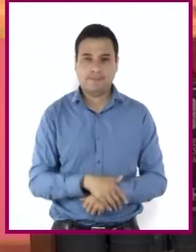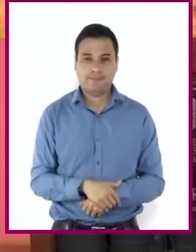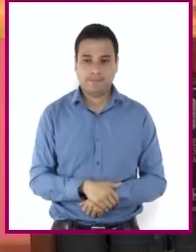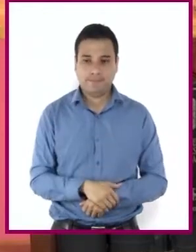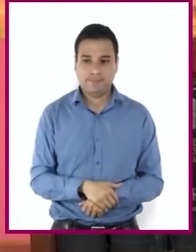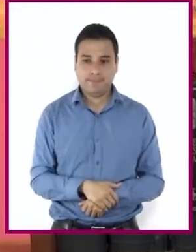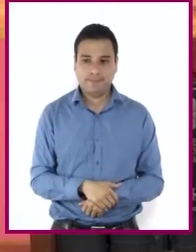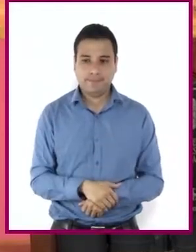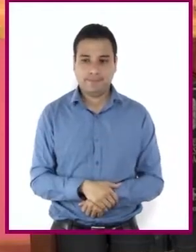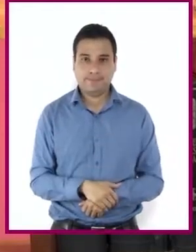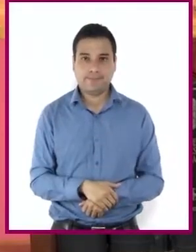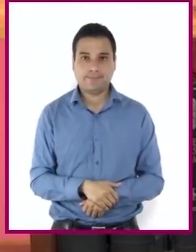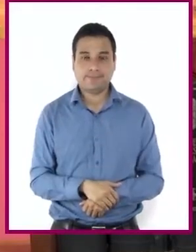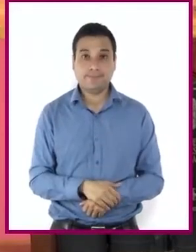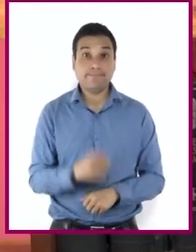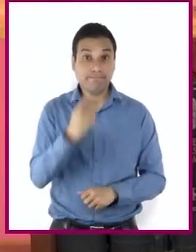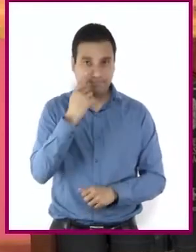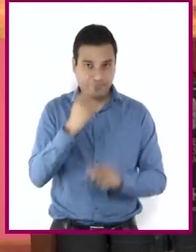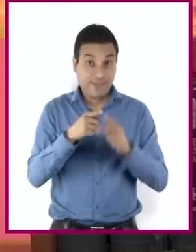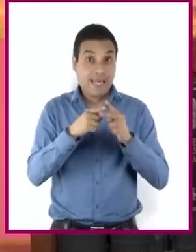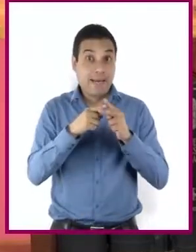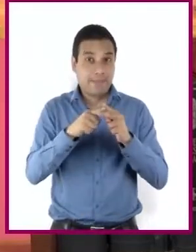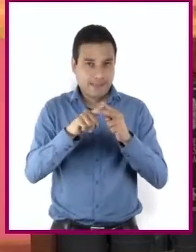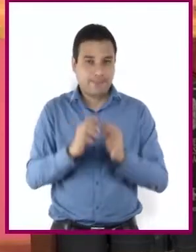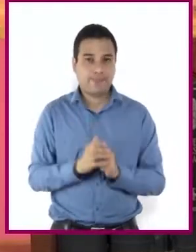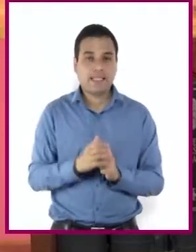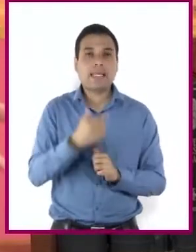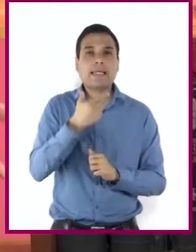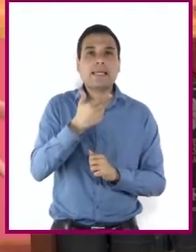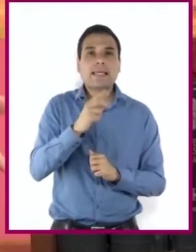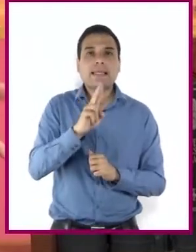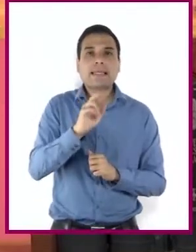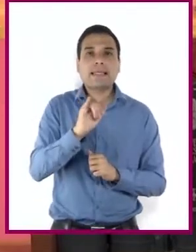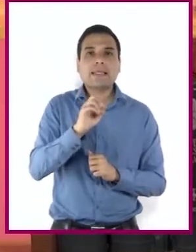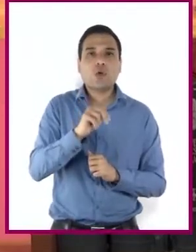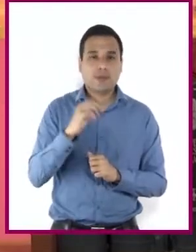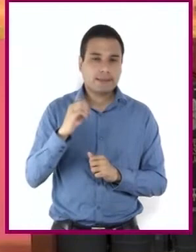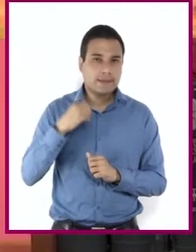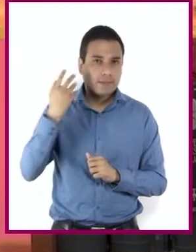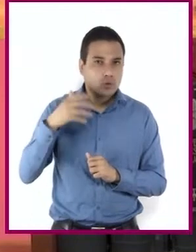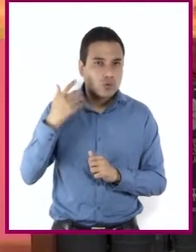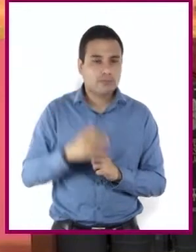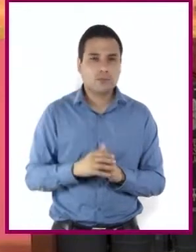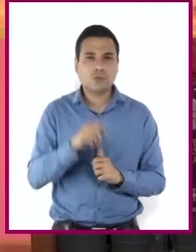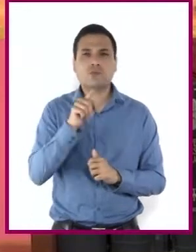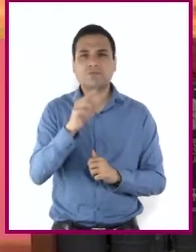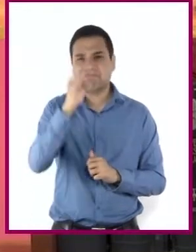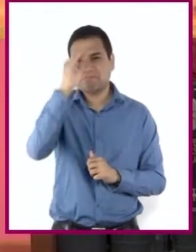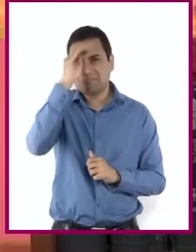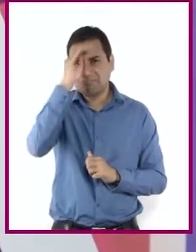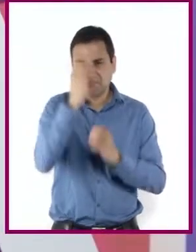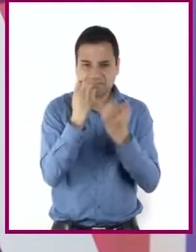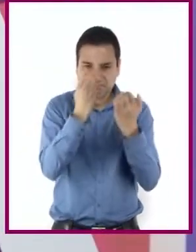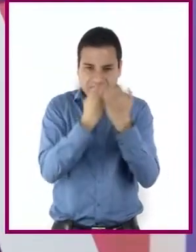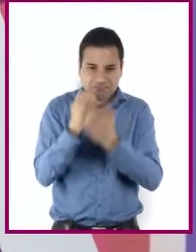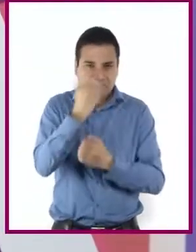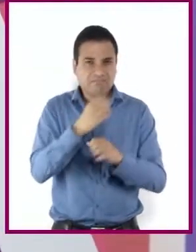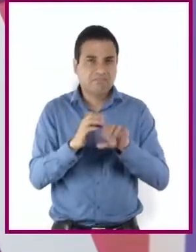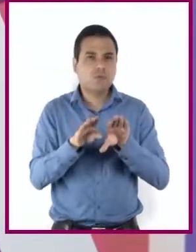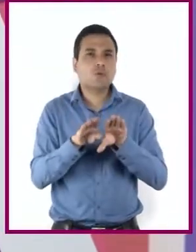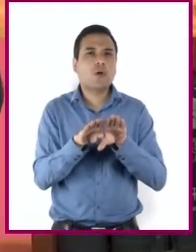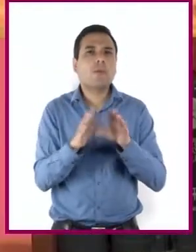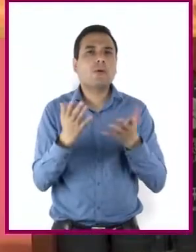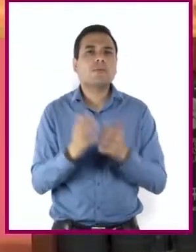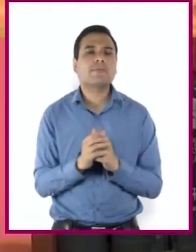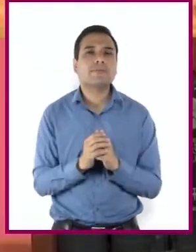cotejo. Empecemos con el guión de exposición. ¿Qué aspectos consideran que podrían evaluar? A